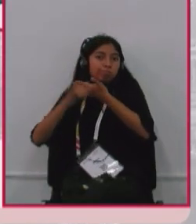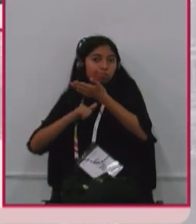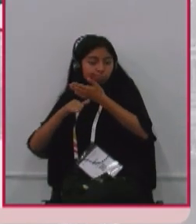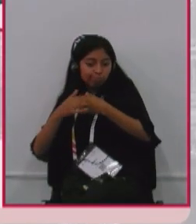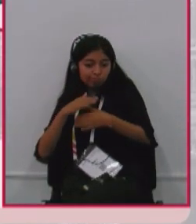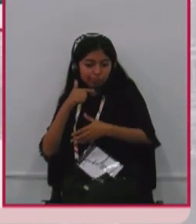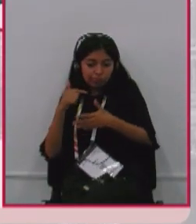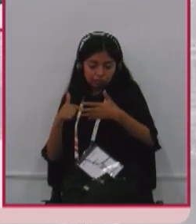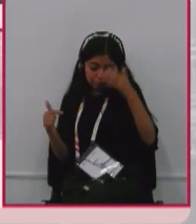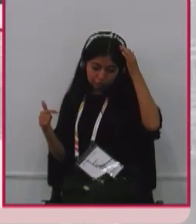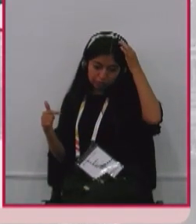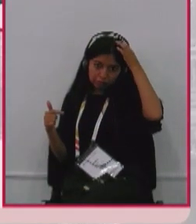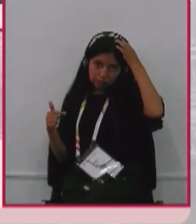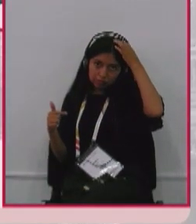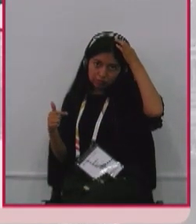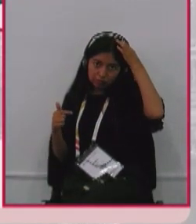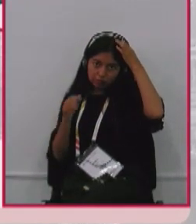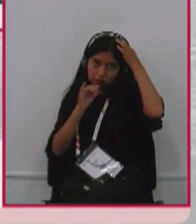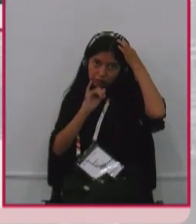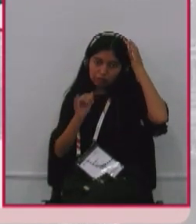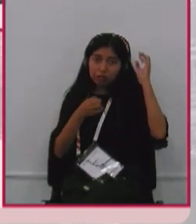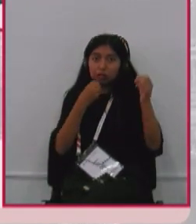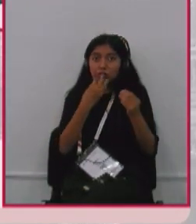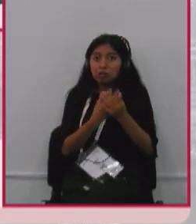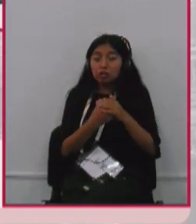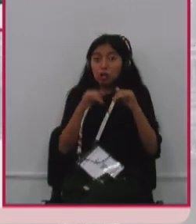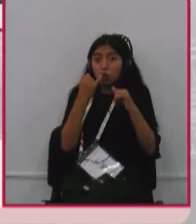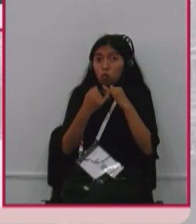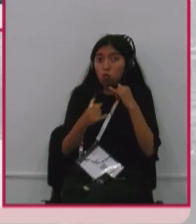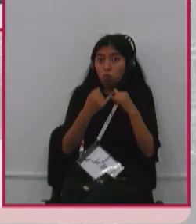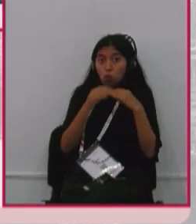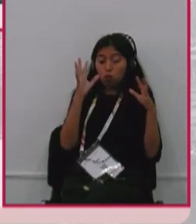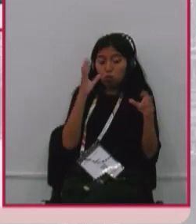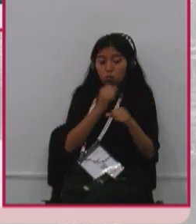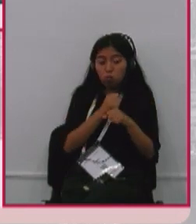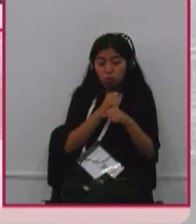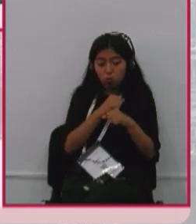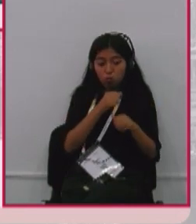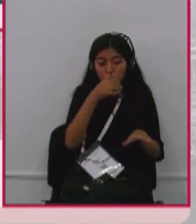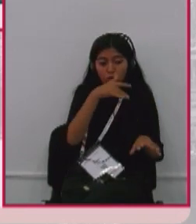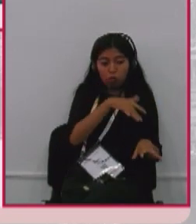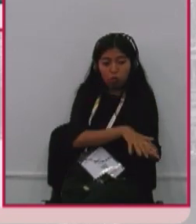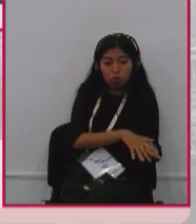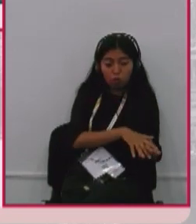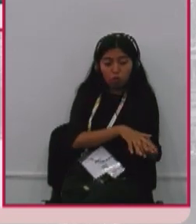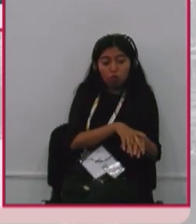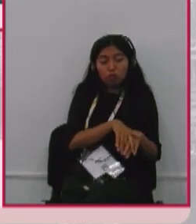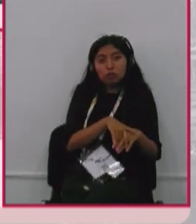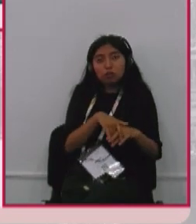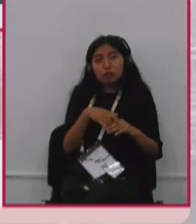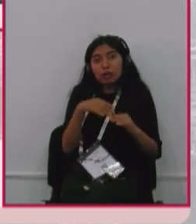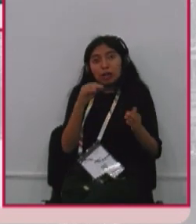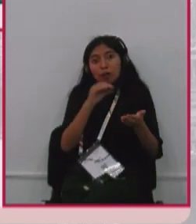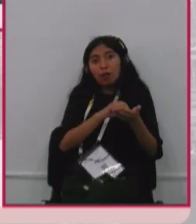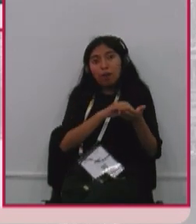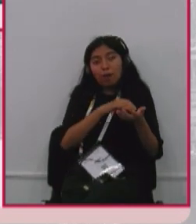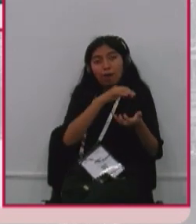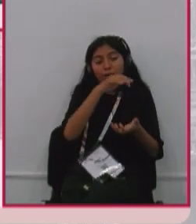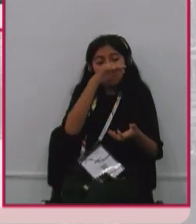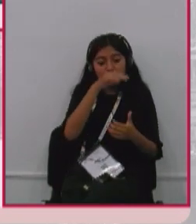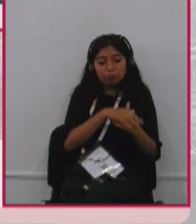como greenfield. Y bueno, la última conclusión, la introducción de este nuevo Doncomer de mayor tamaño nos permitió